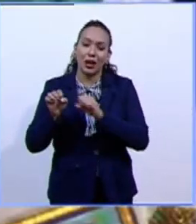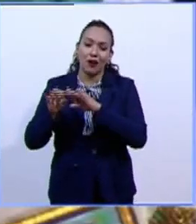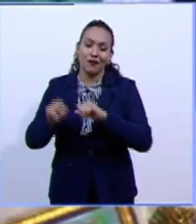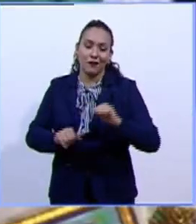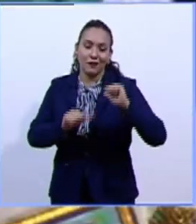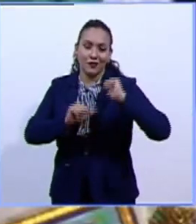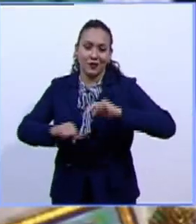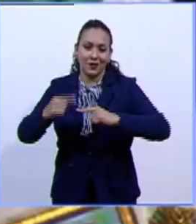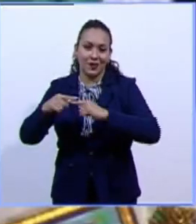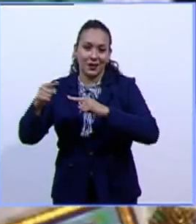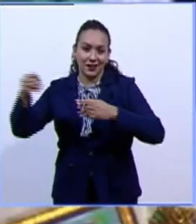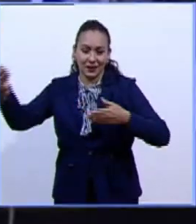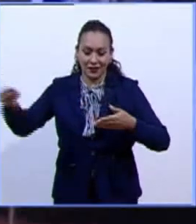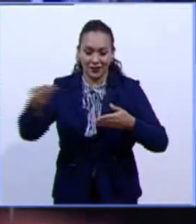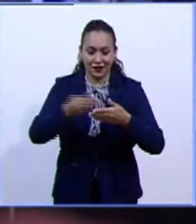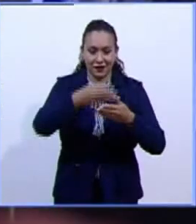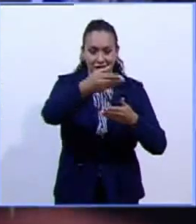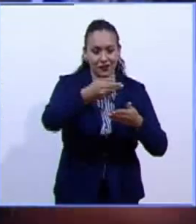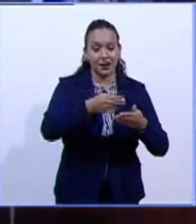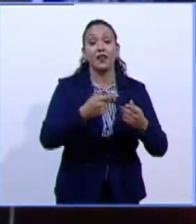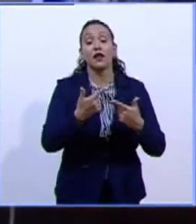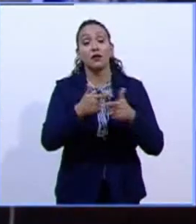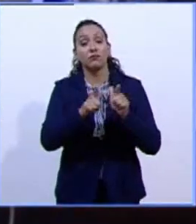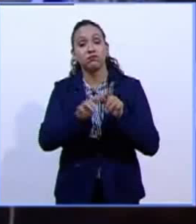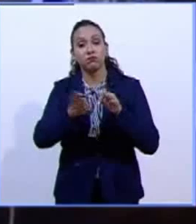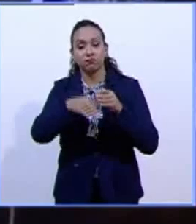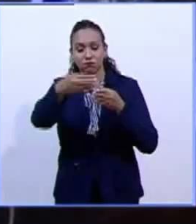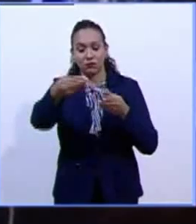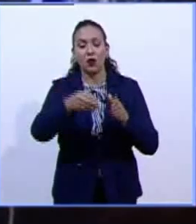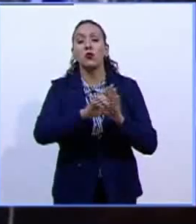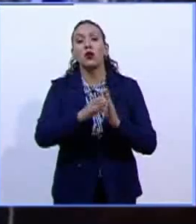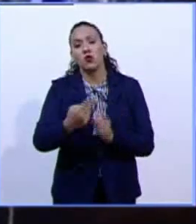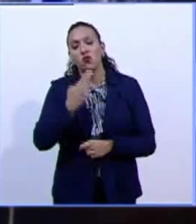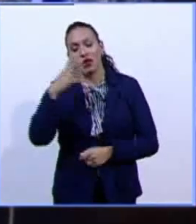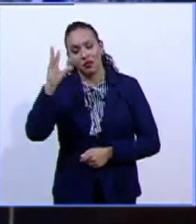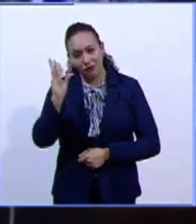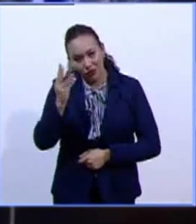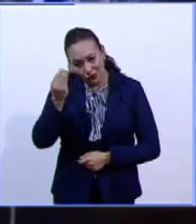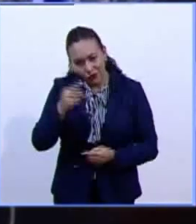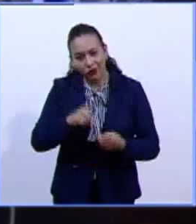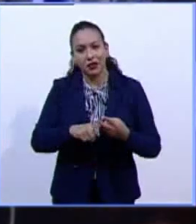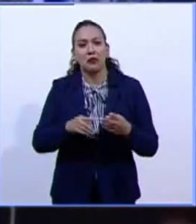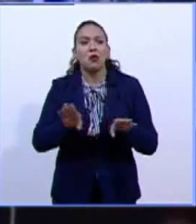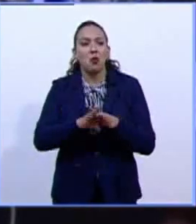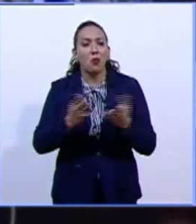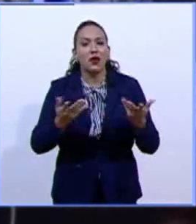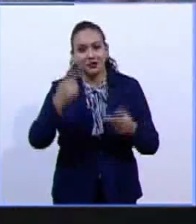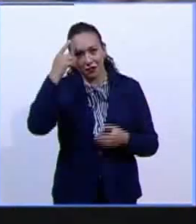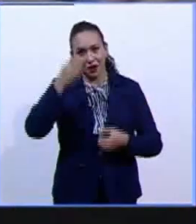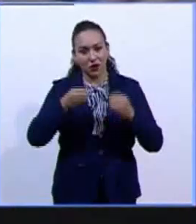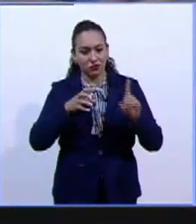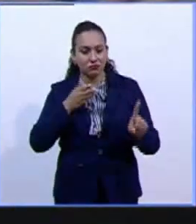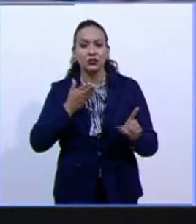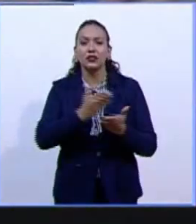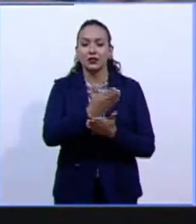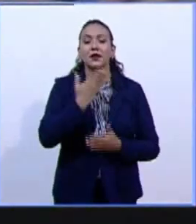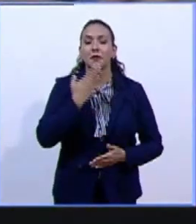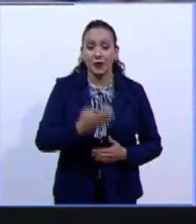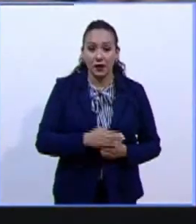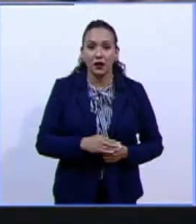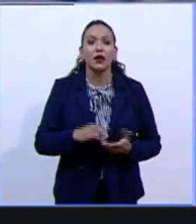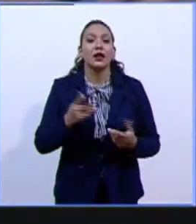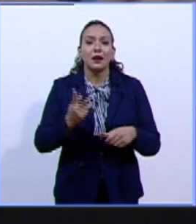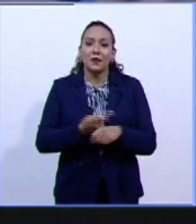permanente, pro tempore y de los grupos de trabajo sobre uso de tecnología en la impartición de justicia, gestión penal de delitos de